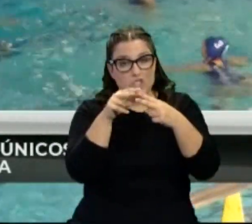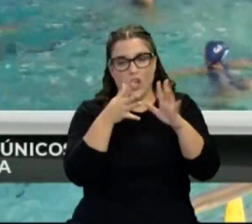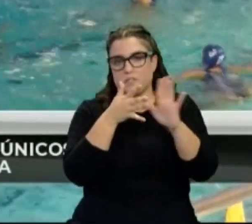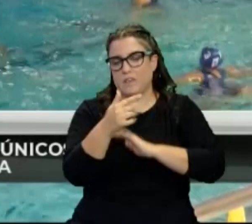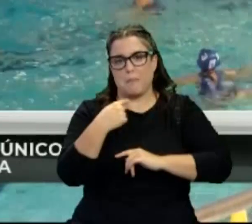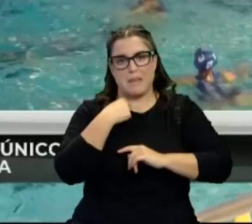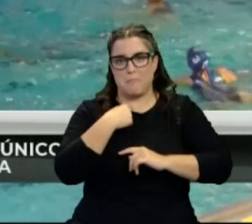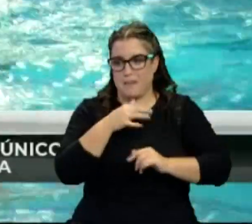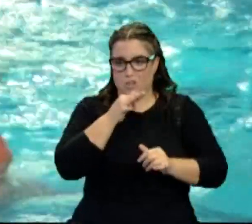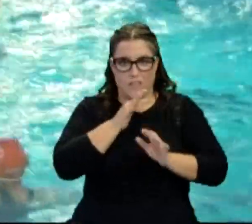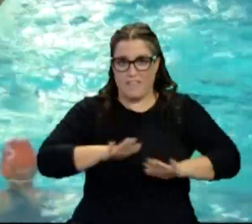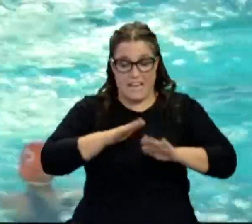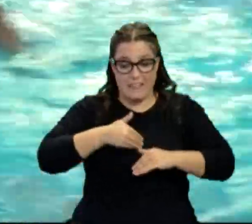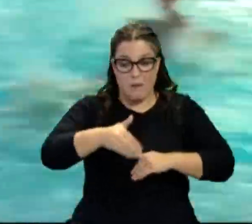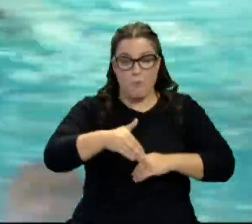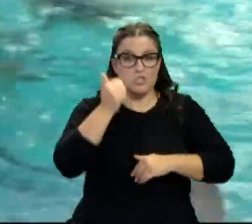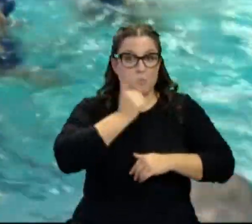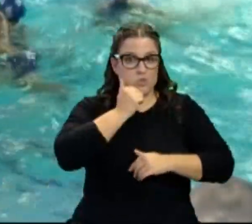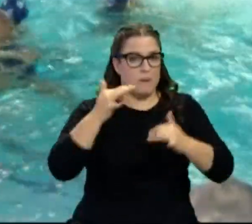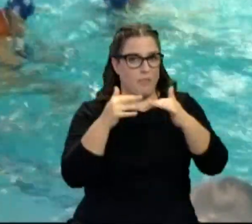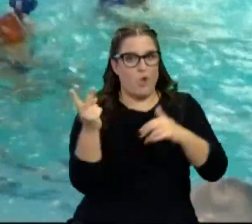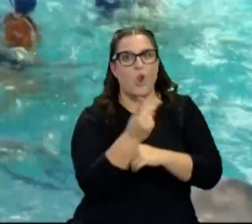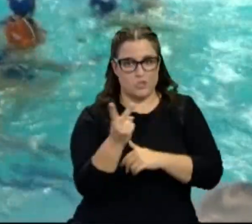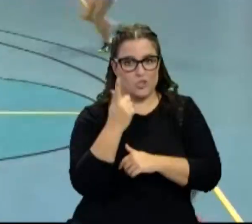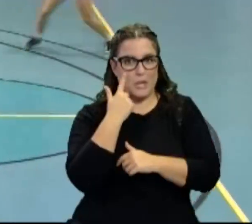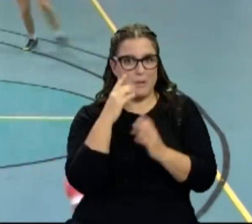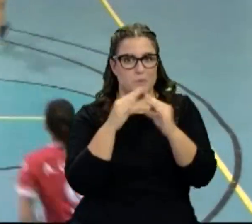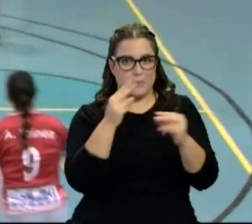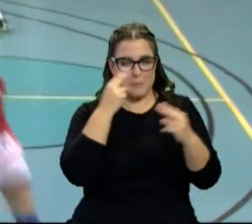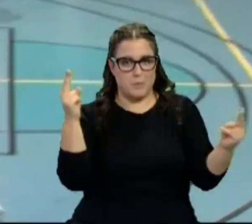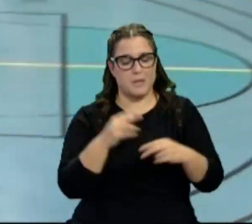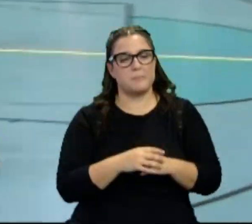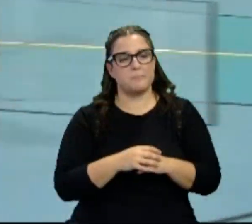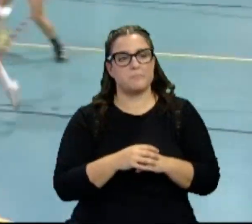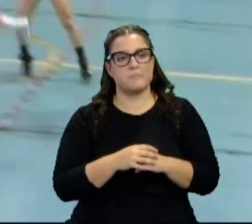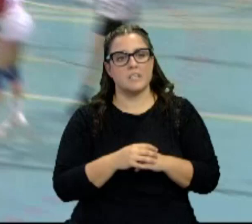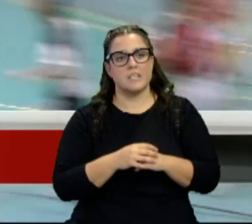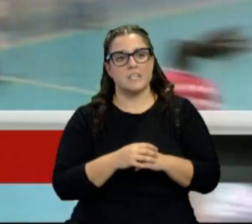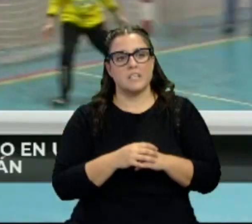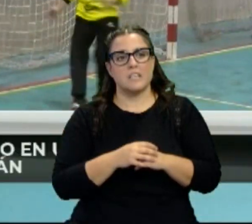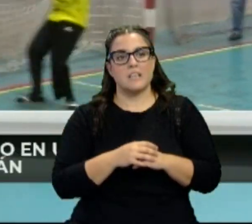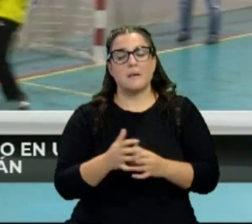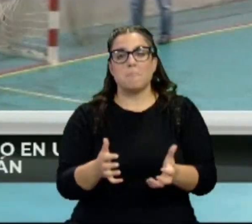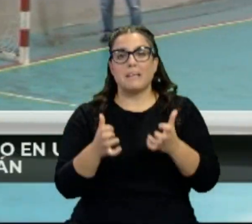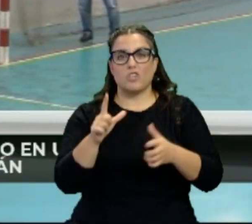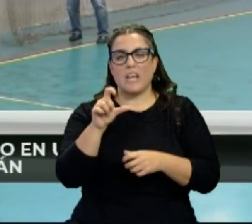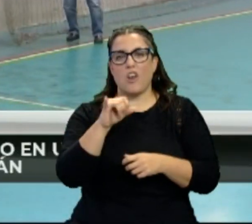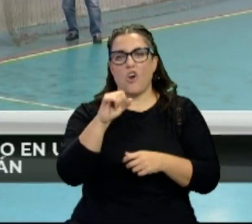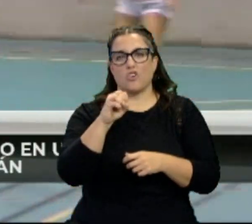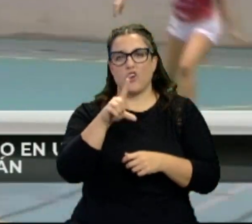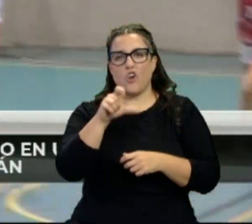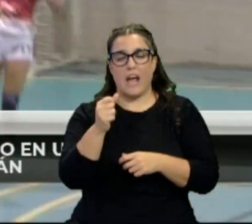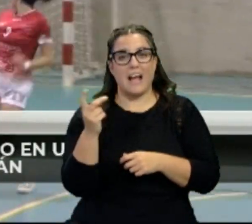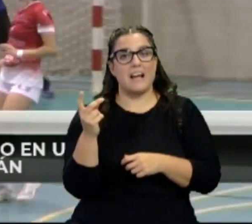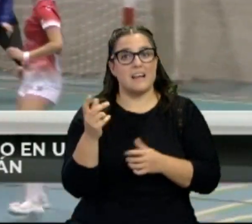jornadas disputadas y se enfrentan entre sí el próximo sábado en la UPNA. En División de Honor Plata, victoria segunda de la temporada de Loyola. Las colegialas